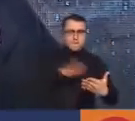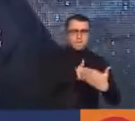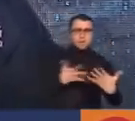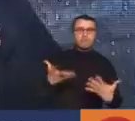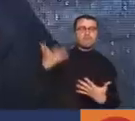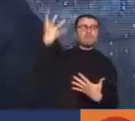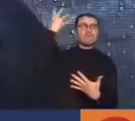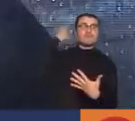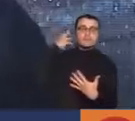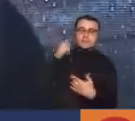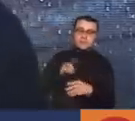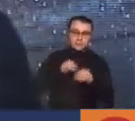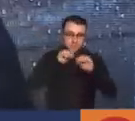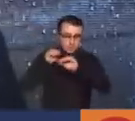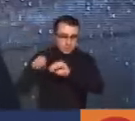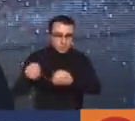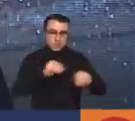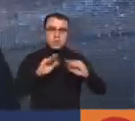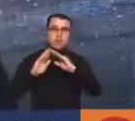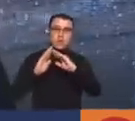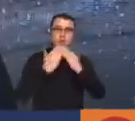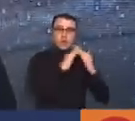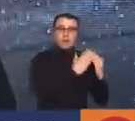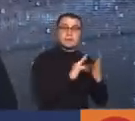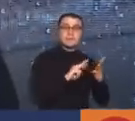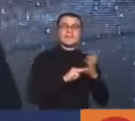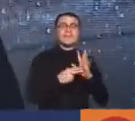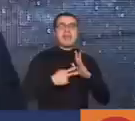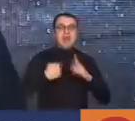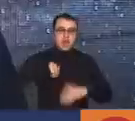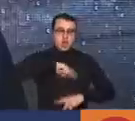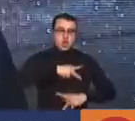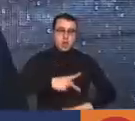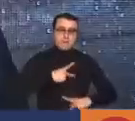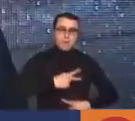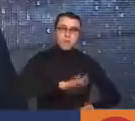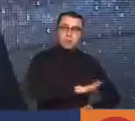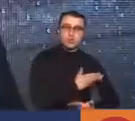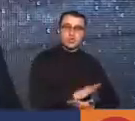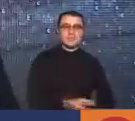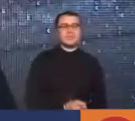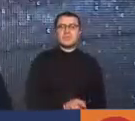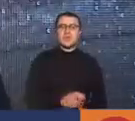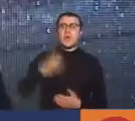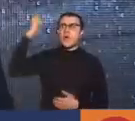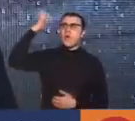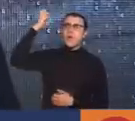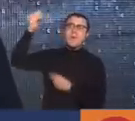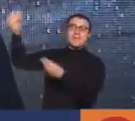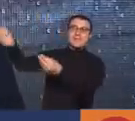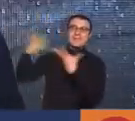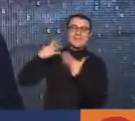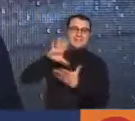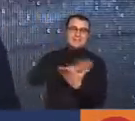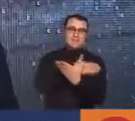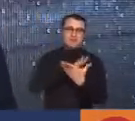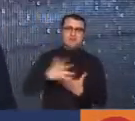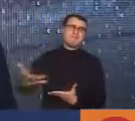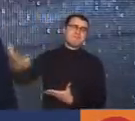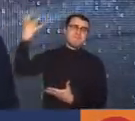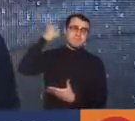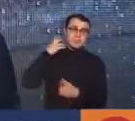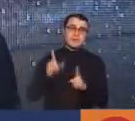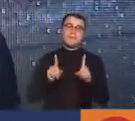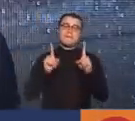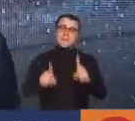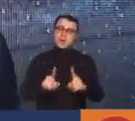fundamental en el colegio. No es que sea nuestra música, porque es generalmente música europea, pero es que uno